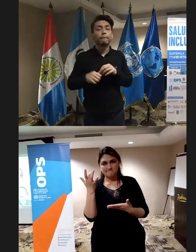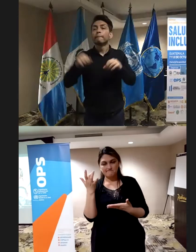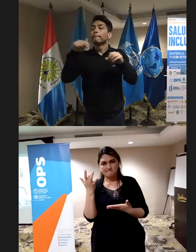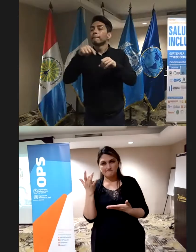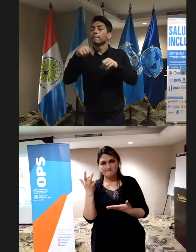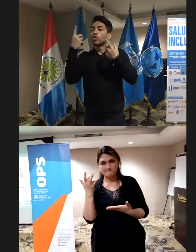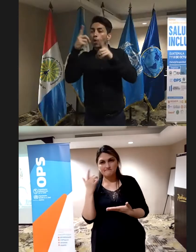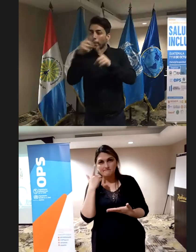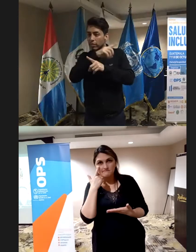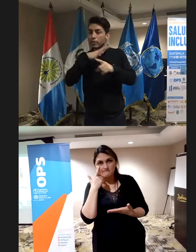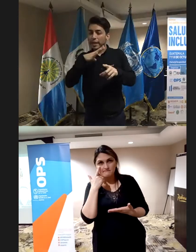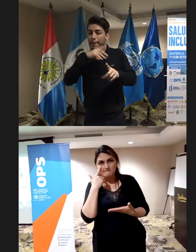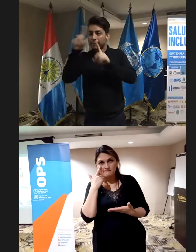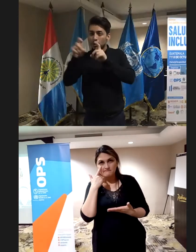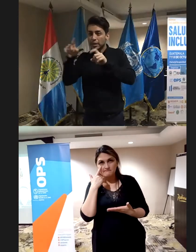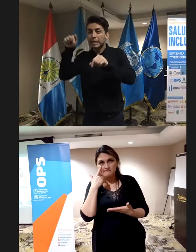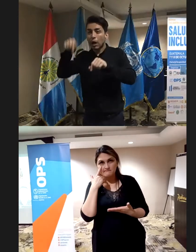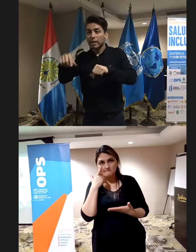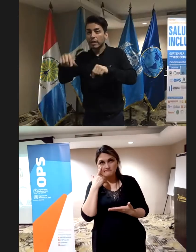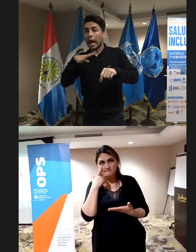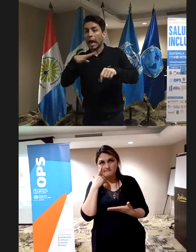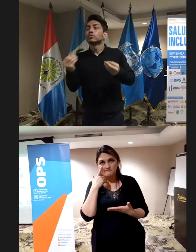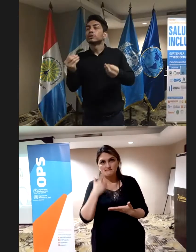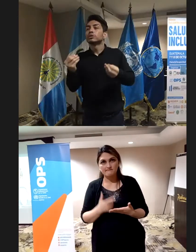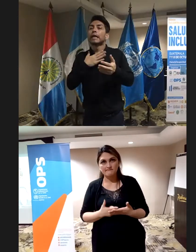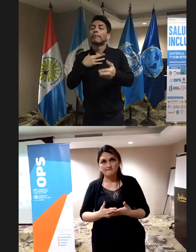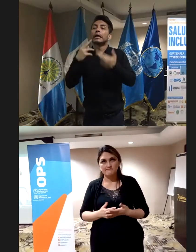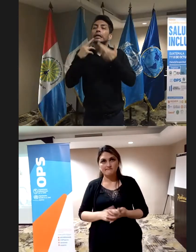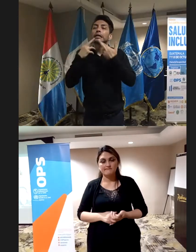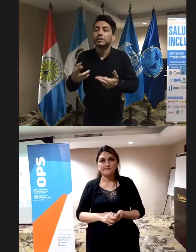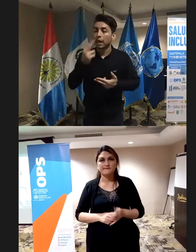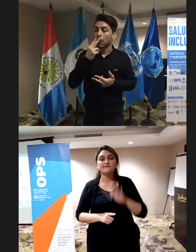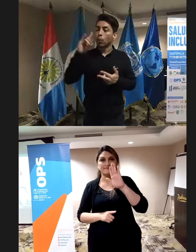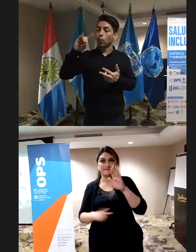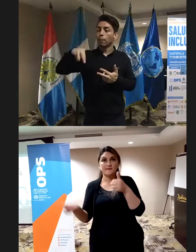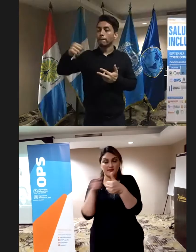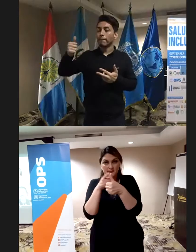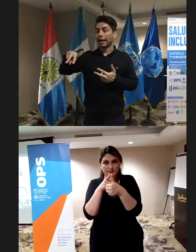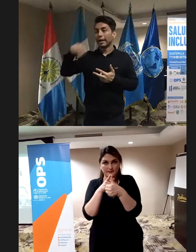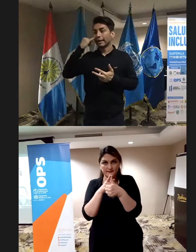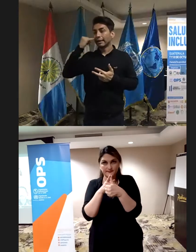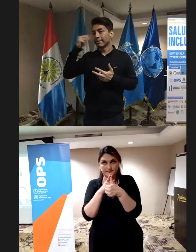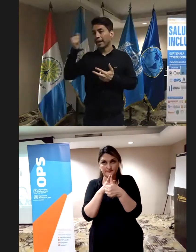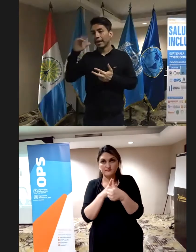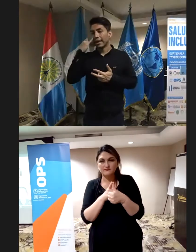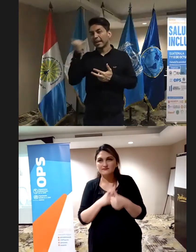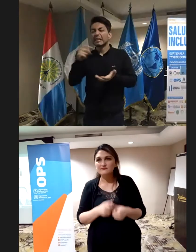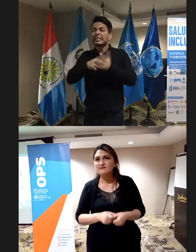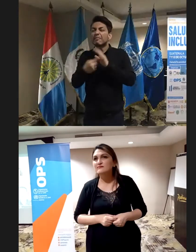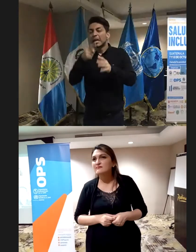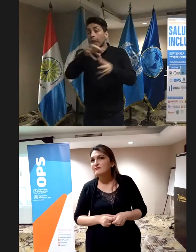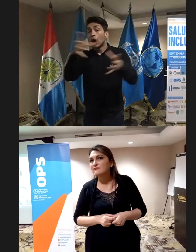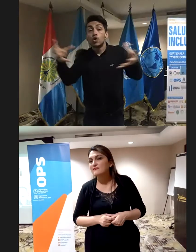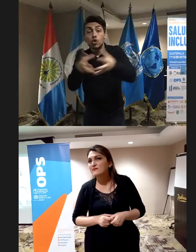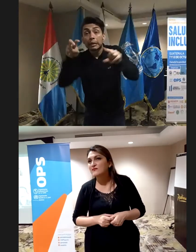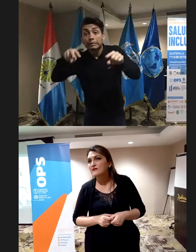acción humanitaria o en la preparación ante desastres. Primero, al nivel de la organización que los usa, porque el